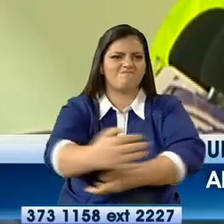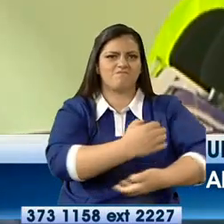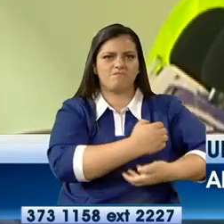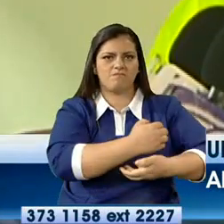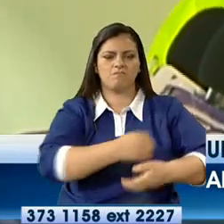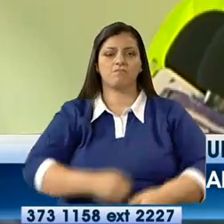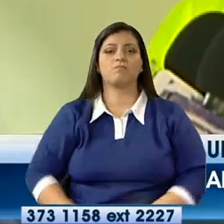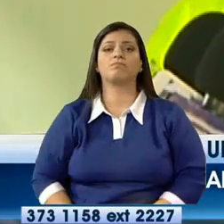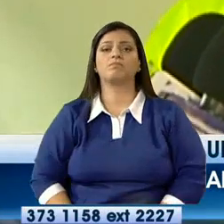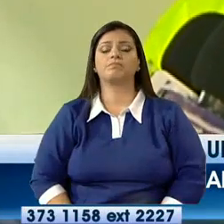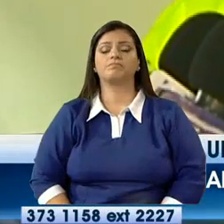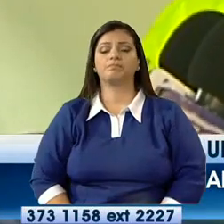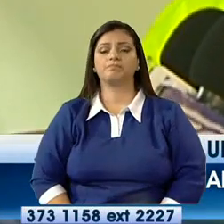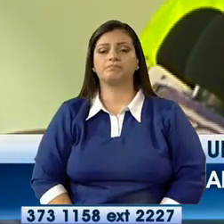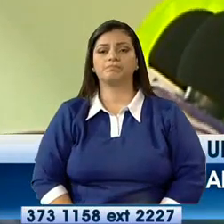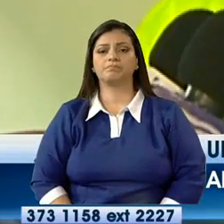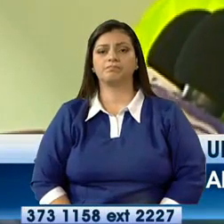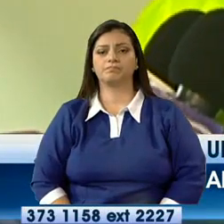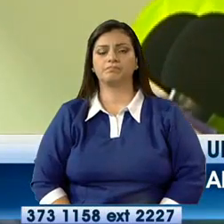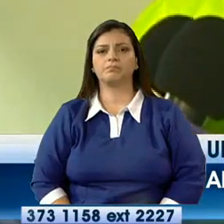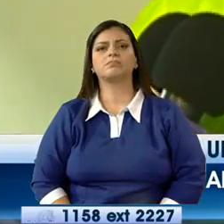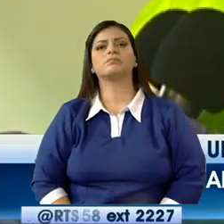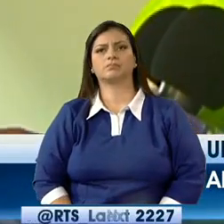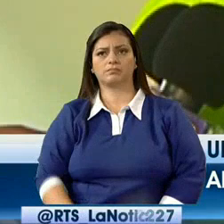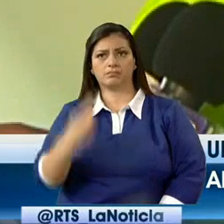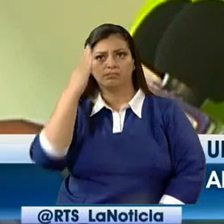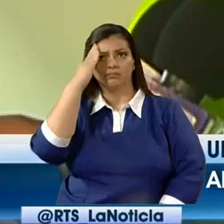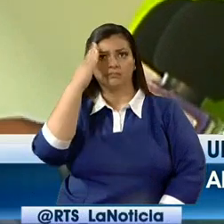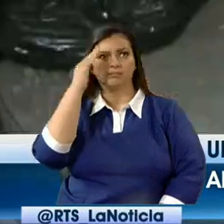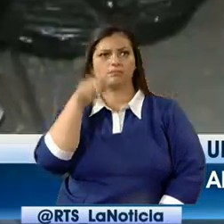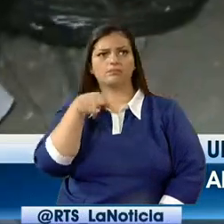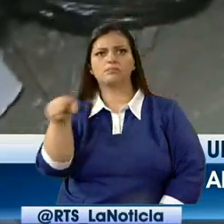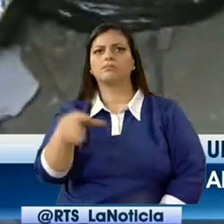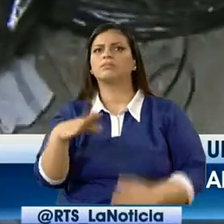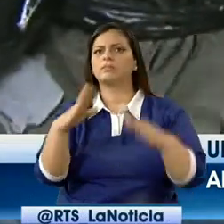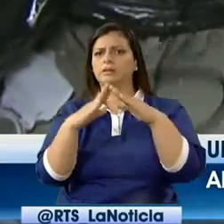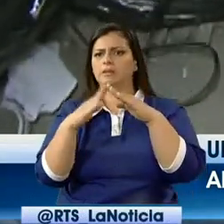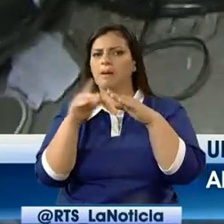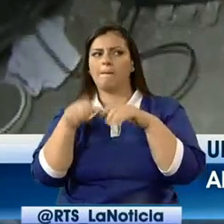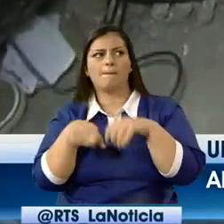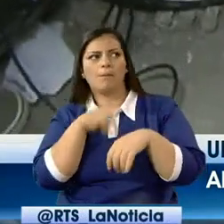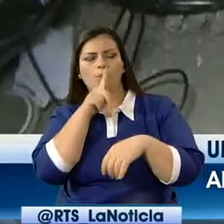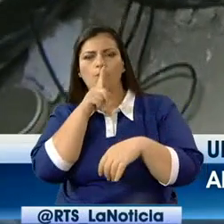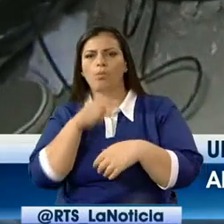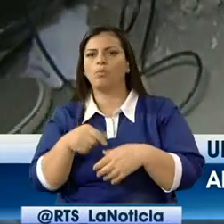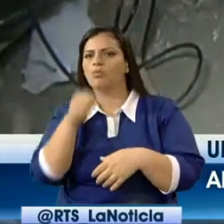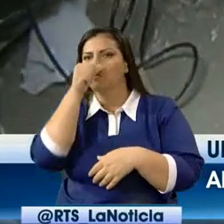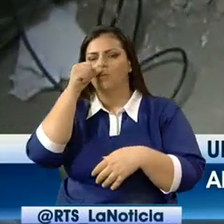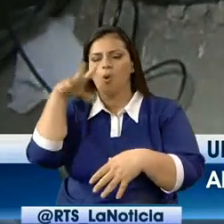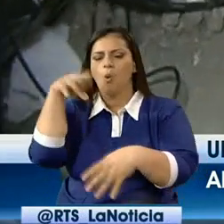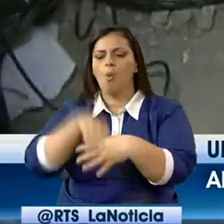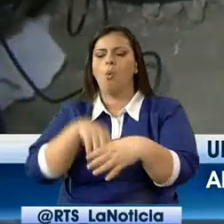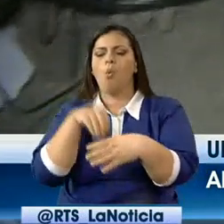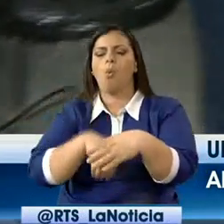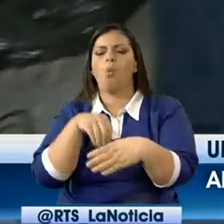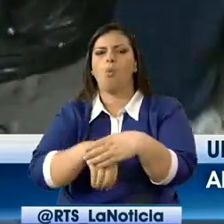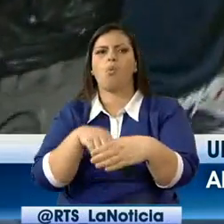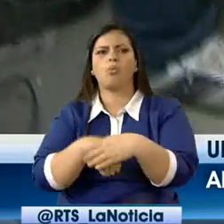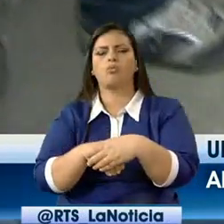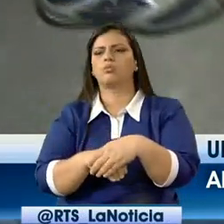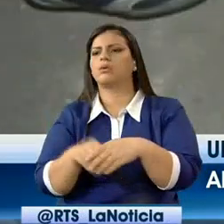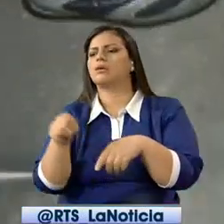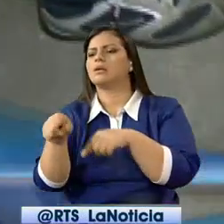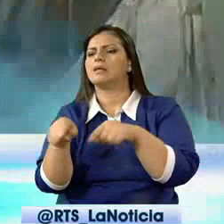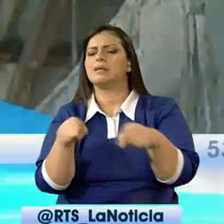logró identificar que en este inmueble existían sustancias sujetas a fiscalización. La droga estaba camuflada en varios rincones del